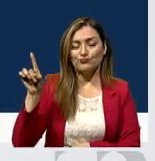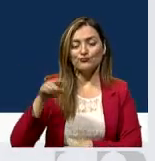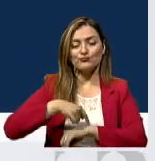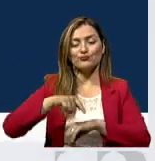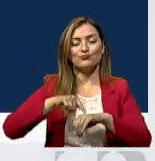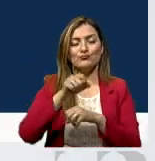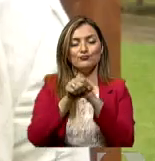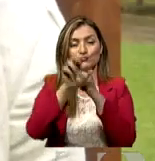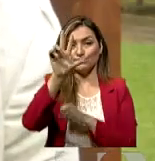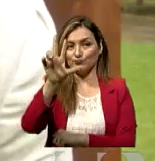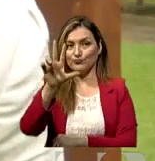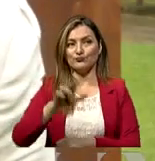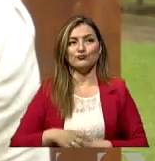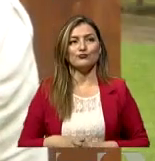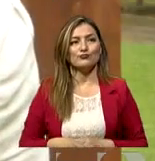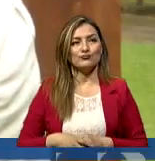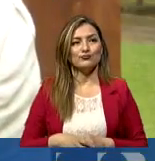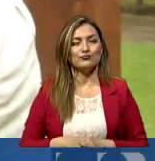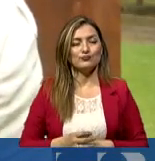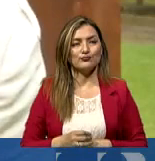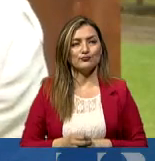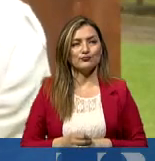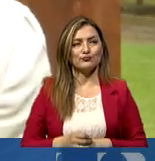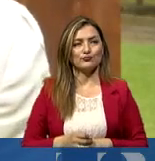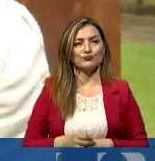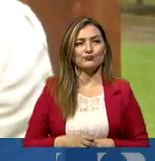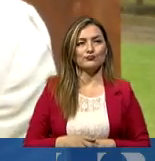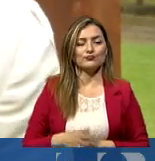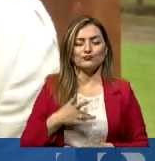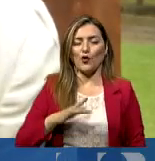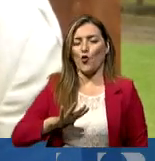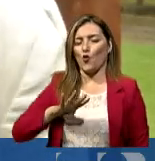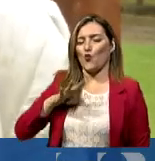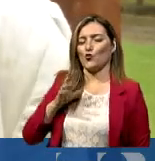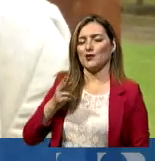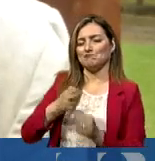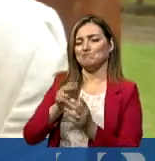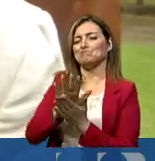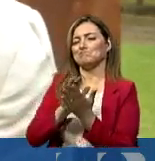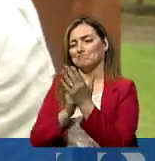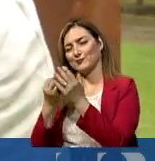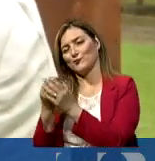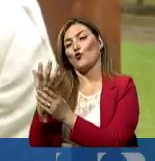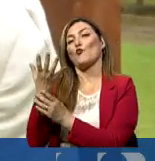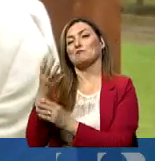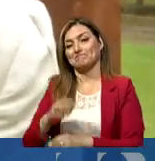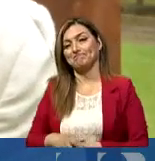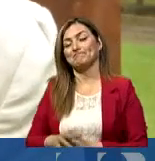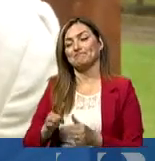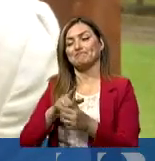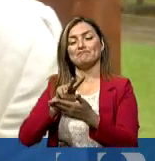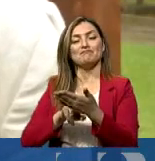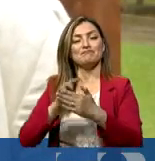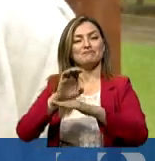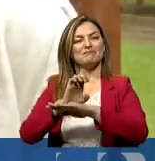duración de 3 años. La verdad es que nos llena de orgullo poder ser parte de este proyecto, que es esta creación que está haciendo primera vez en Ecuador